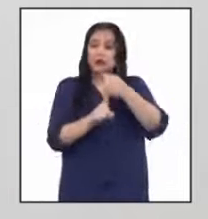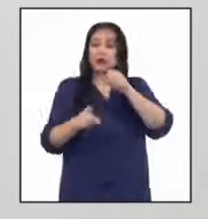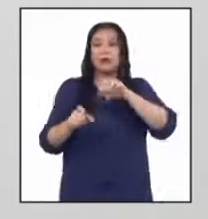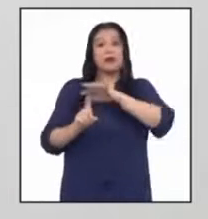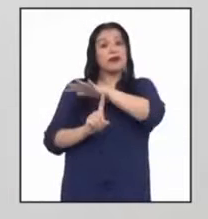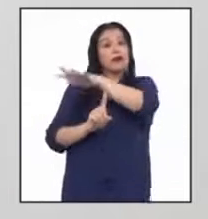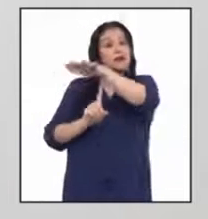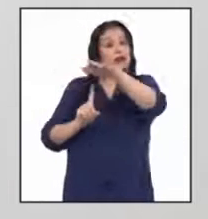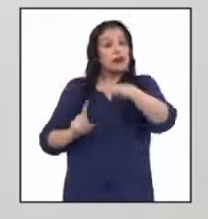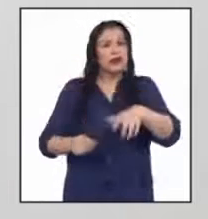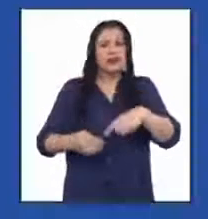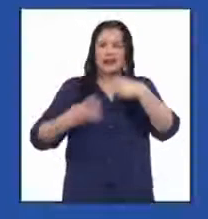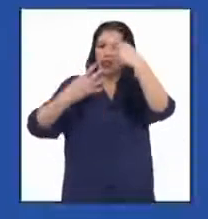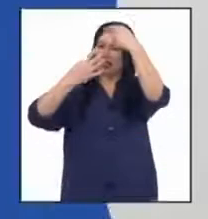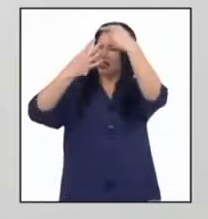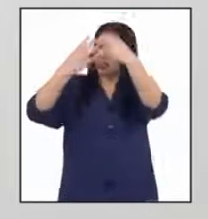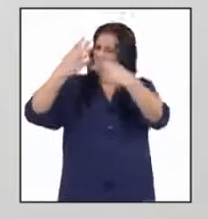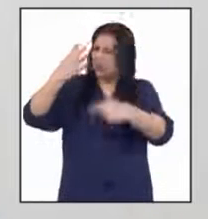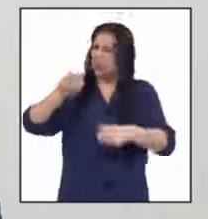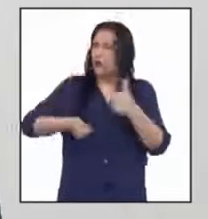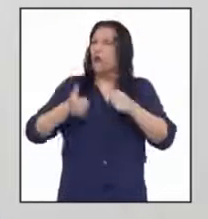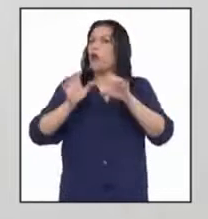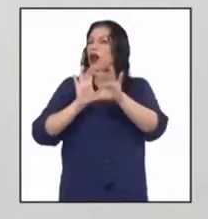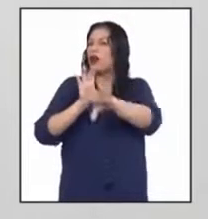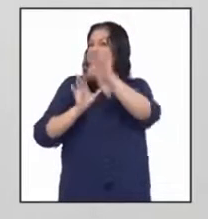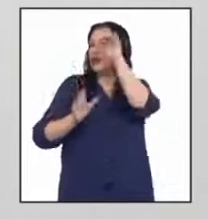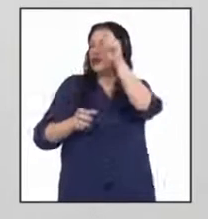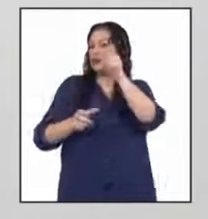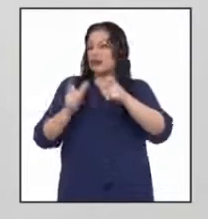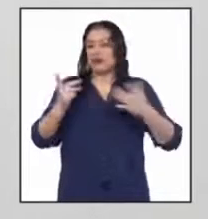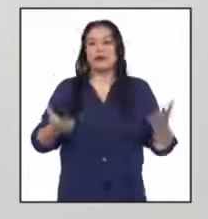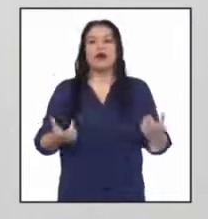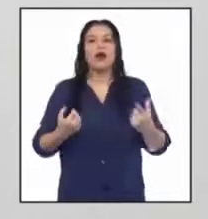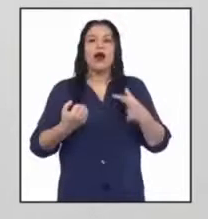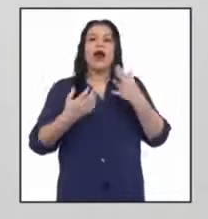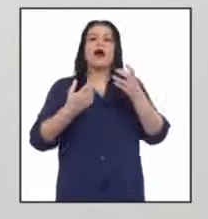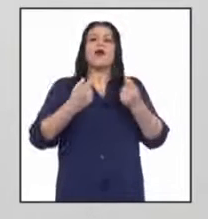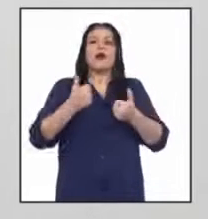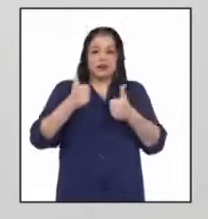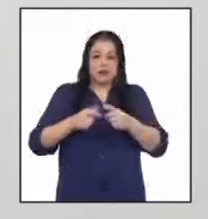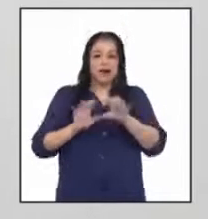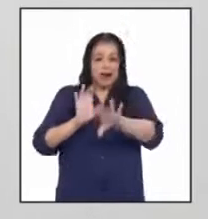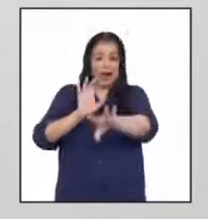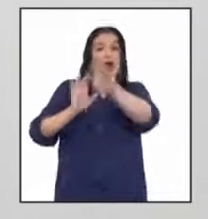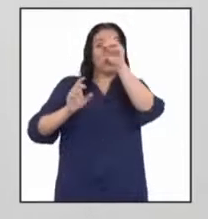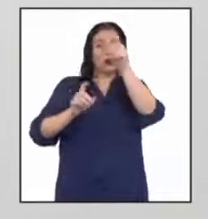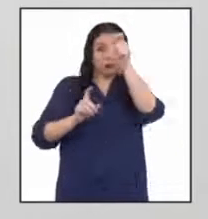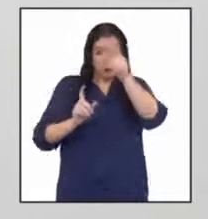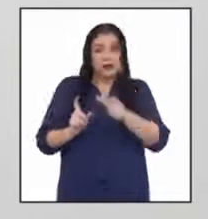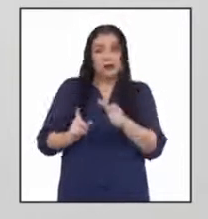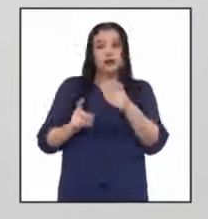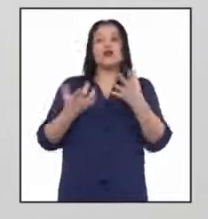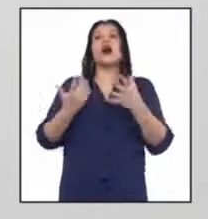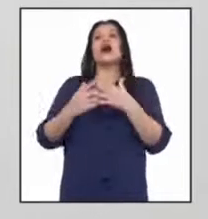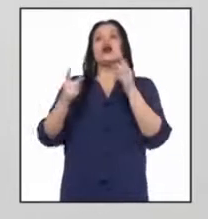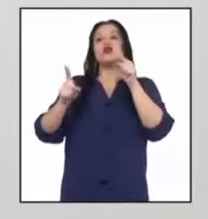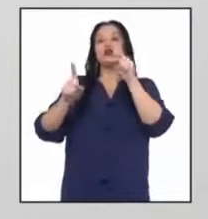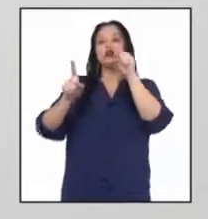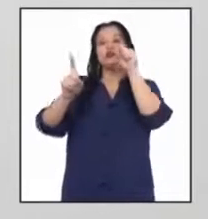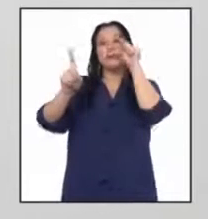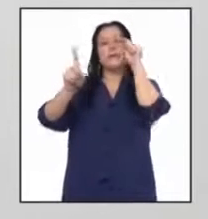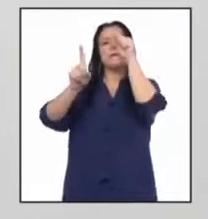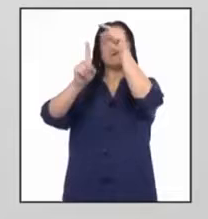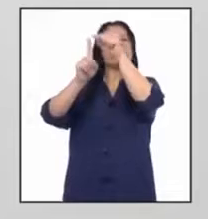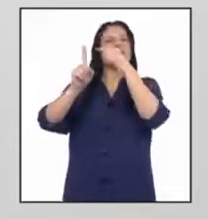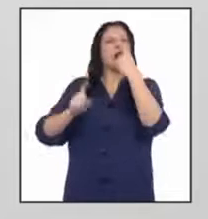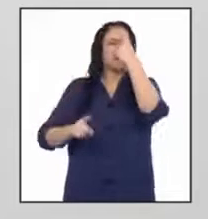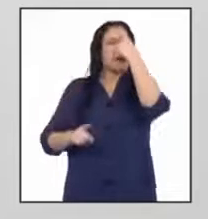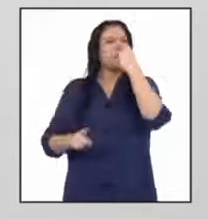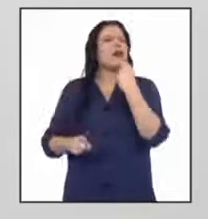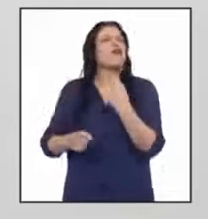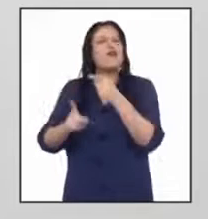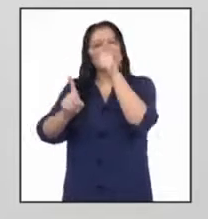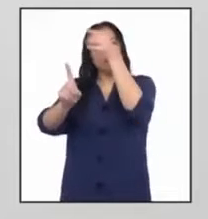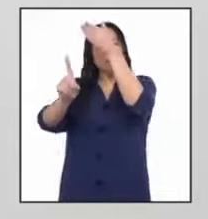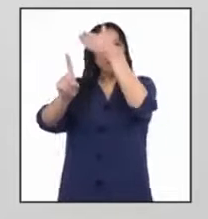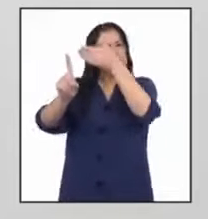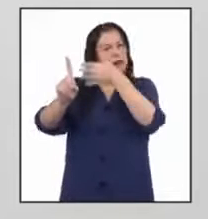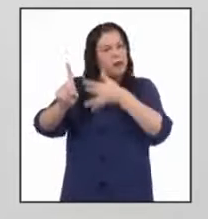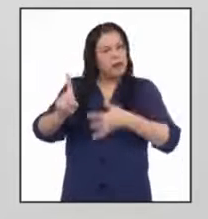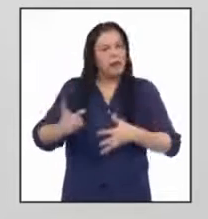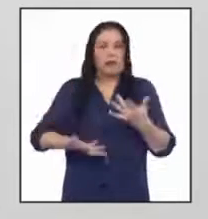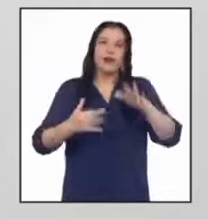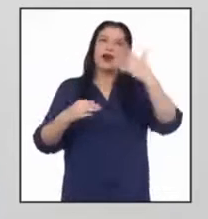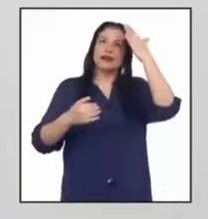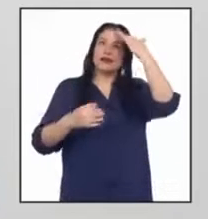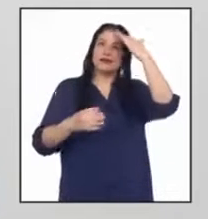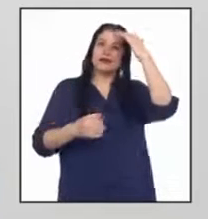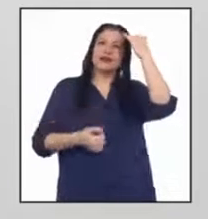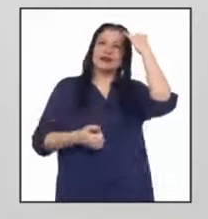naturaleza, etc. Crea un perfil para tu personaje. Una vez que estés segura o seguro sobre la idea de tu